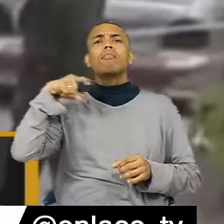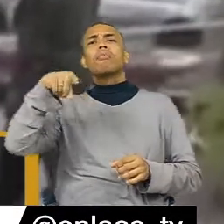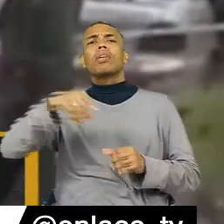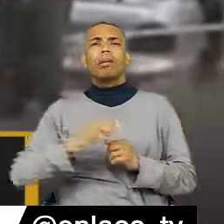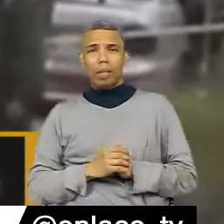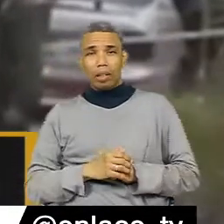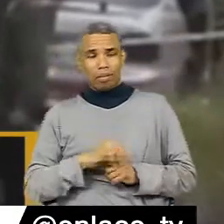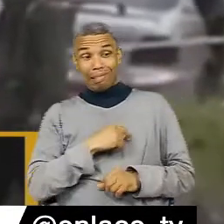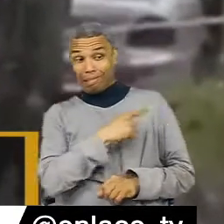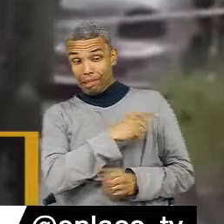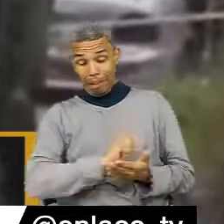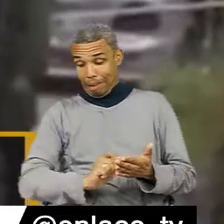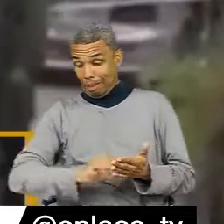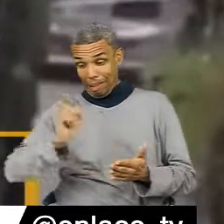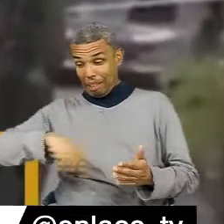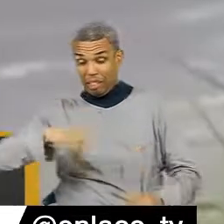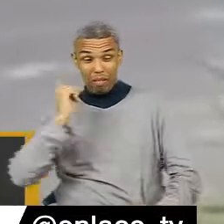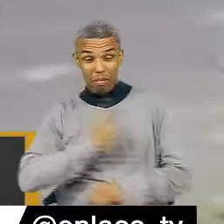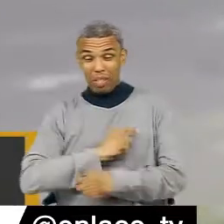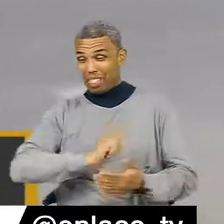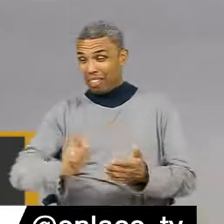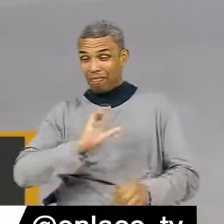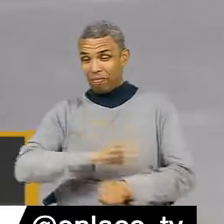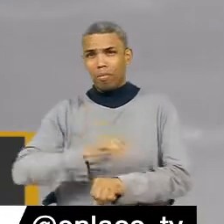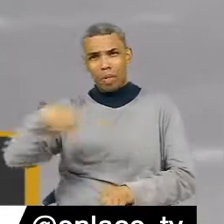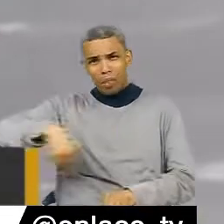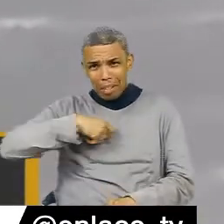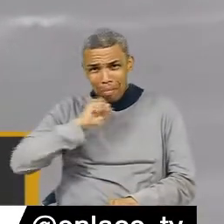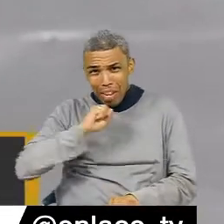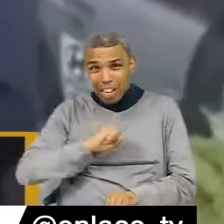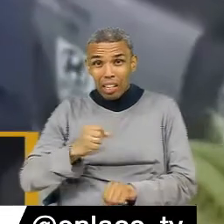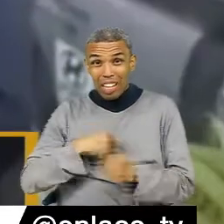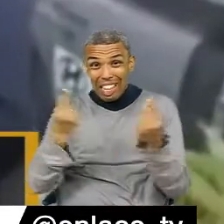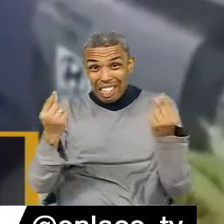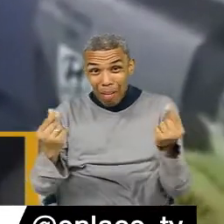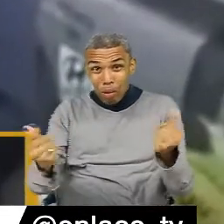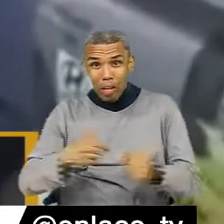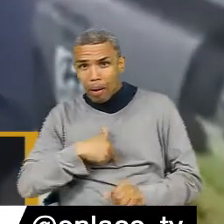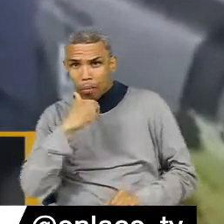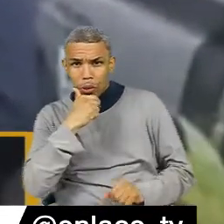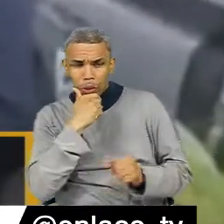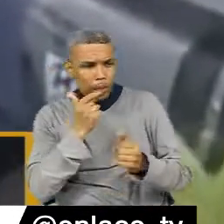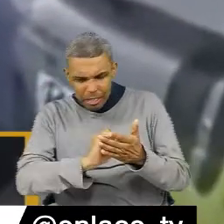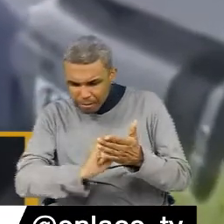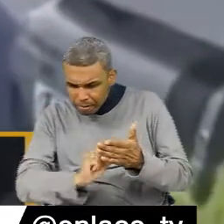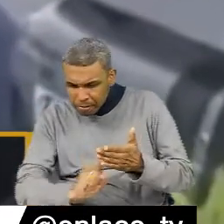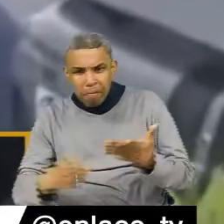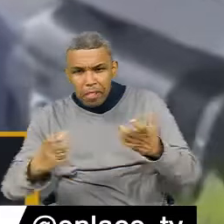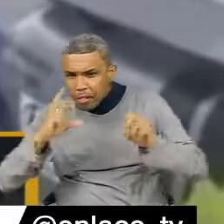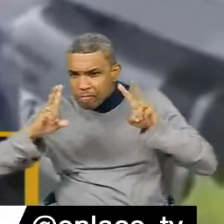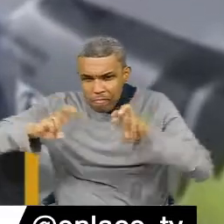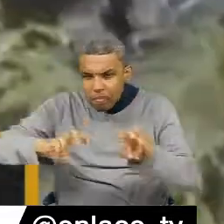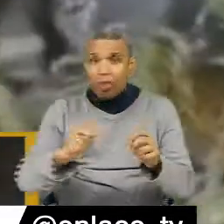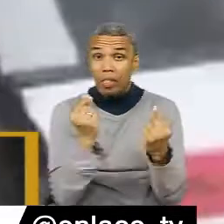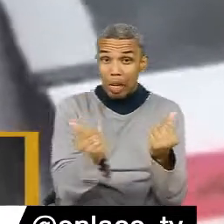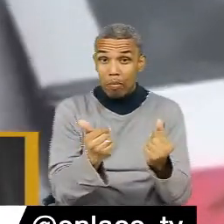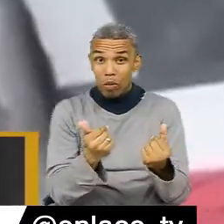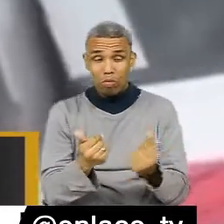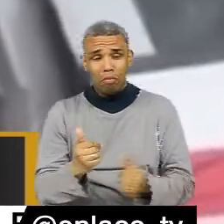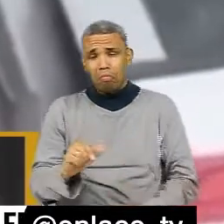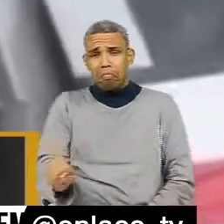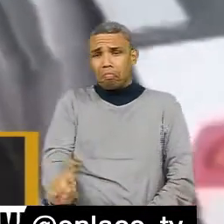ha sido demasiado lenta, no sé, no le veo un avanzar rápido a esto, incluyendo de que el director nacional de fiscalías,